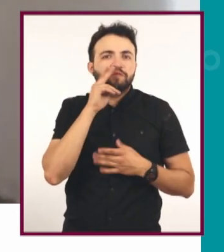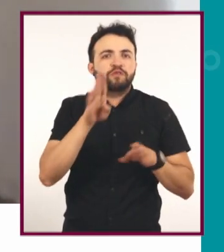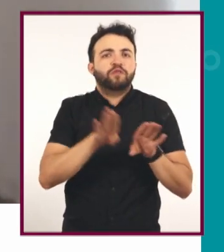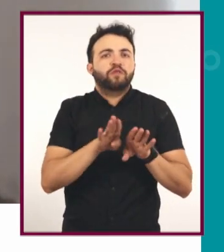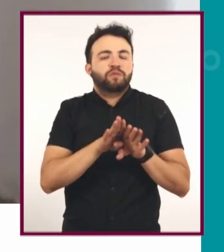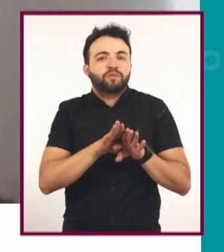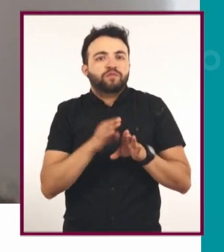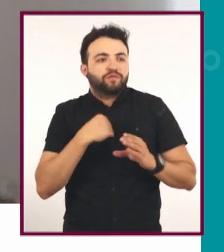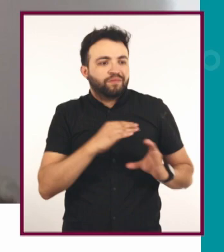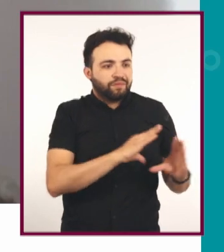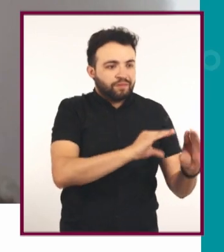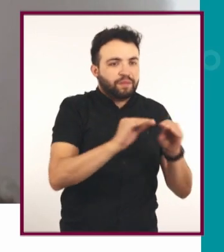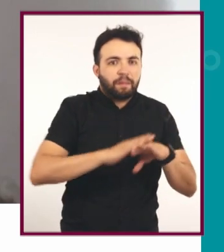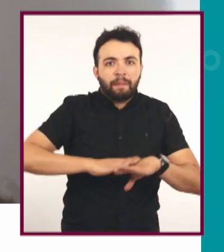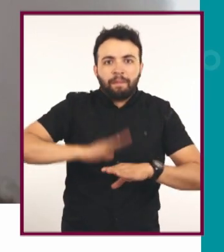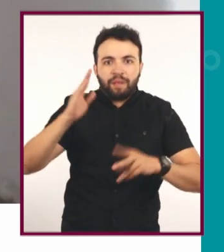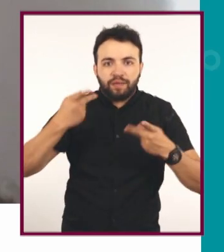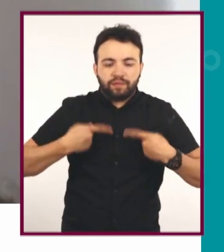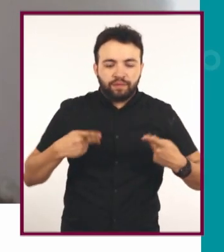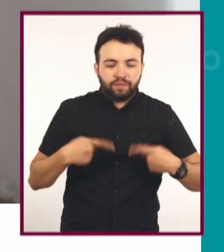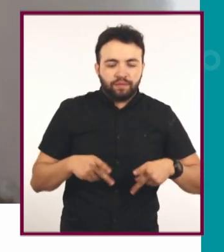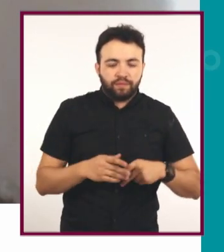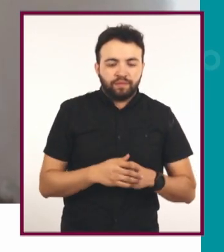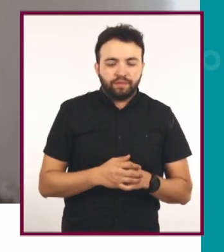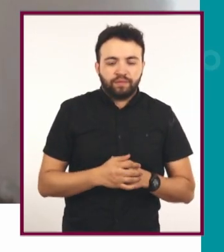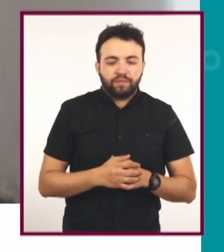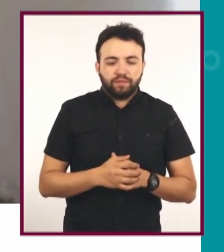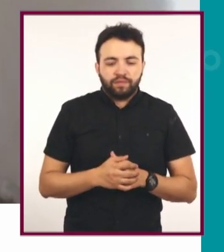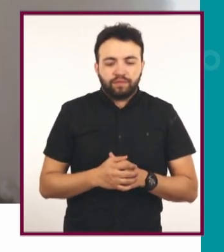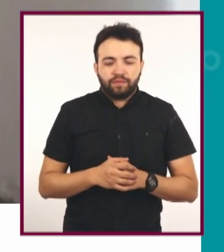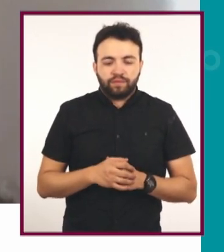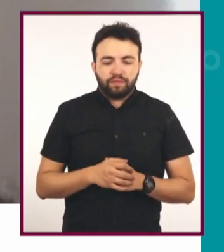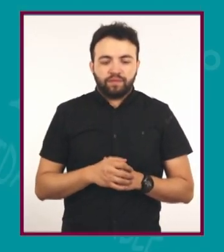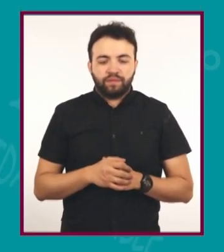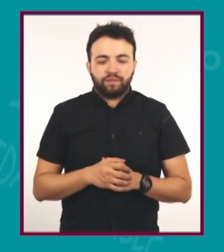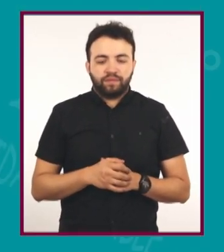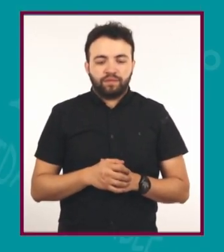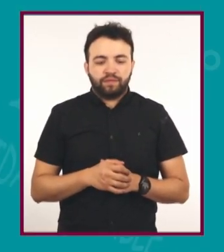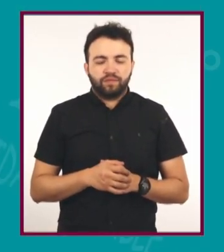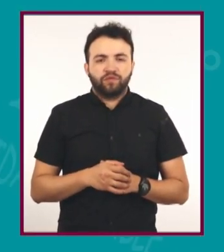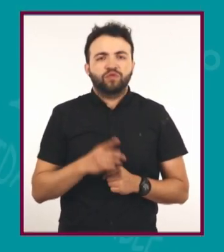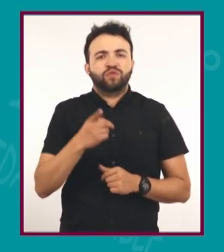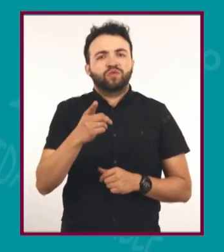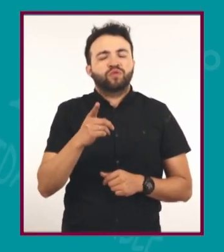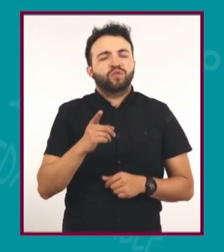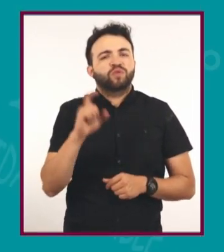hace mucho, ¿no? Quería ver si podía impactar en ese sentido.